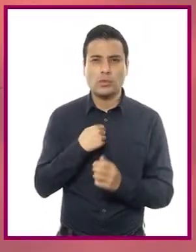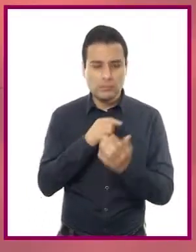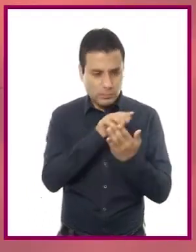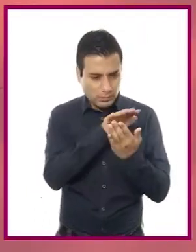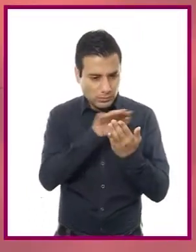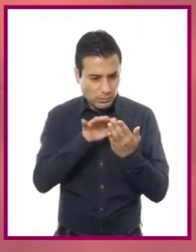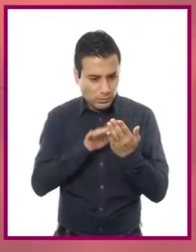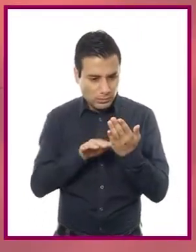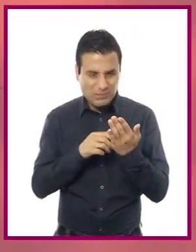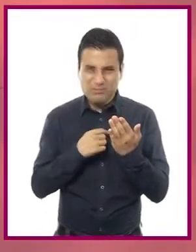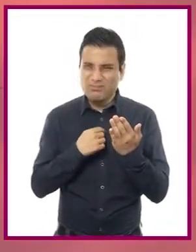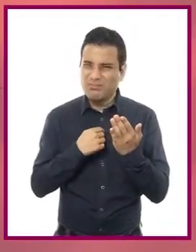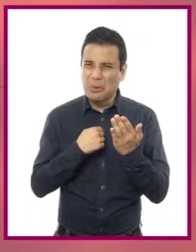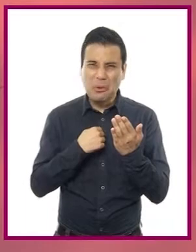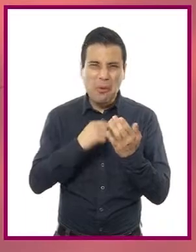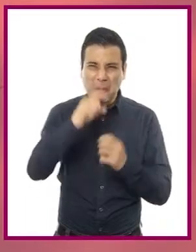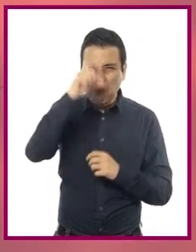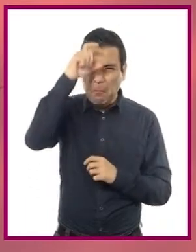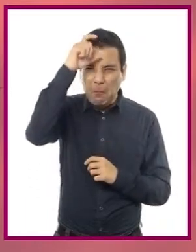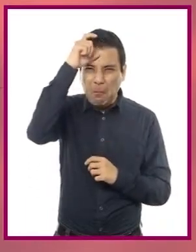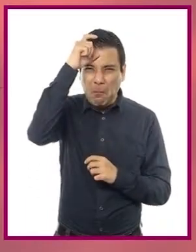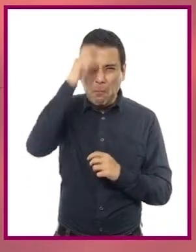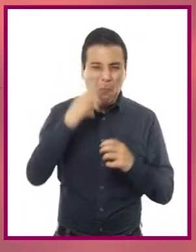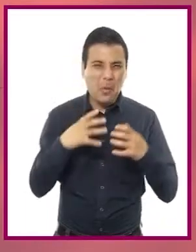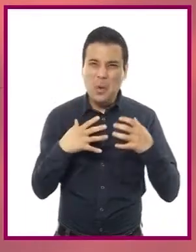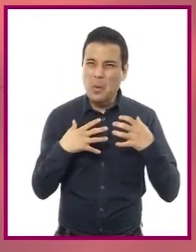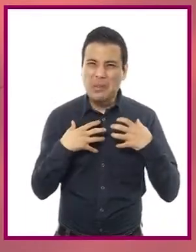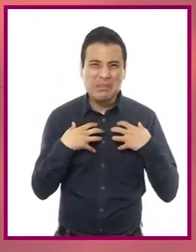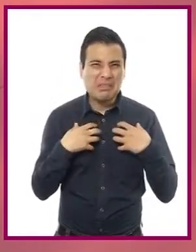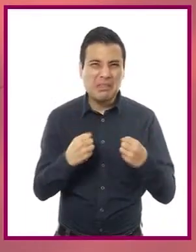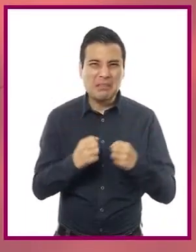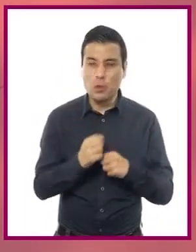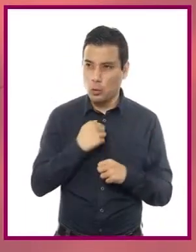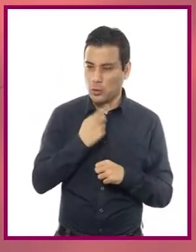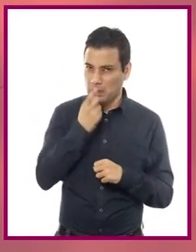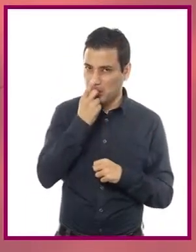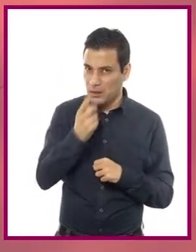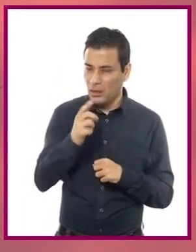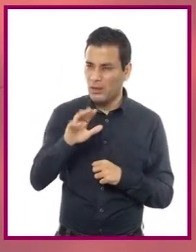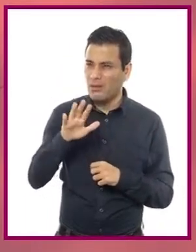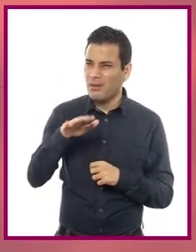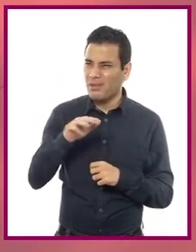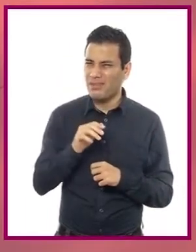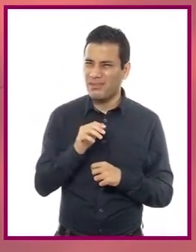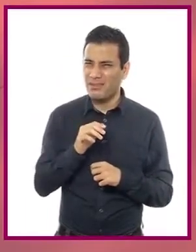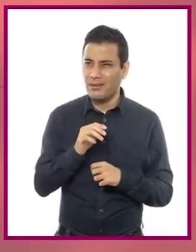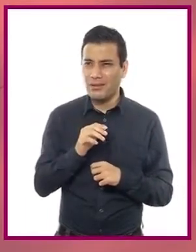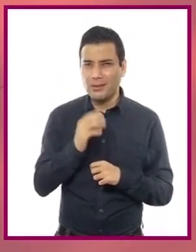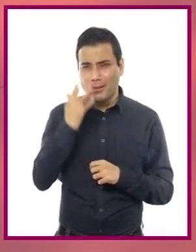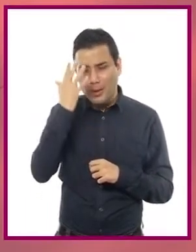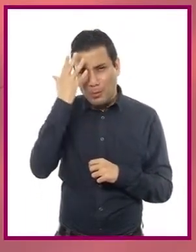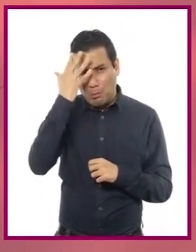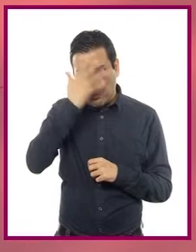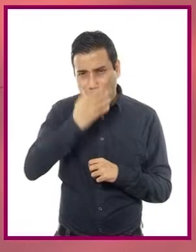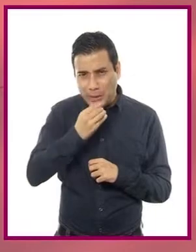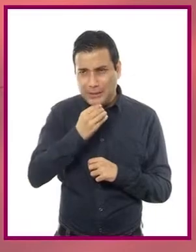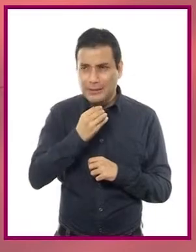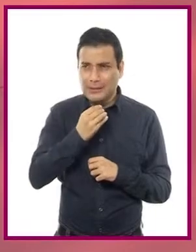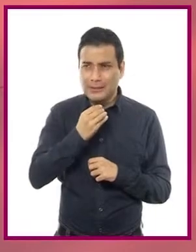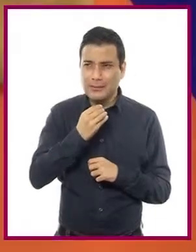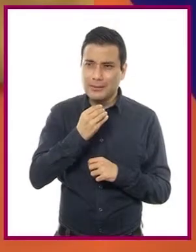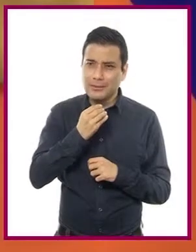ahí la verdad no entendí nada de nada. Y le dije a mi hermano, está bien bonito porque me dio